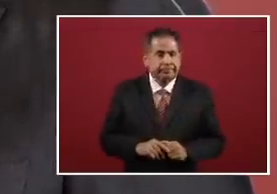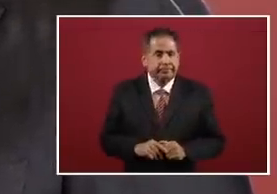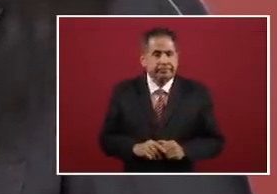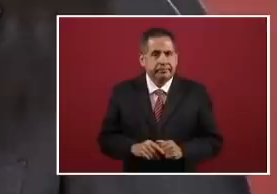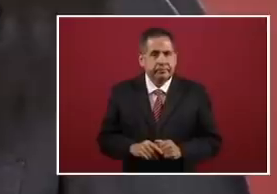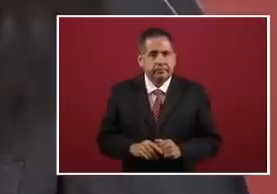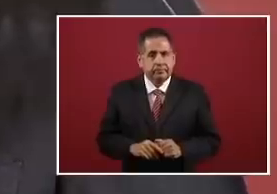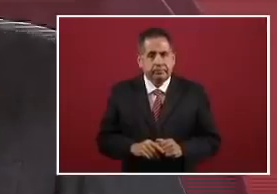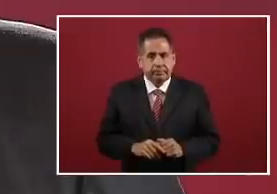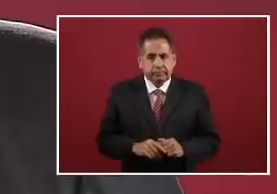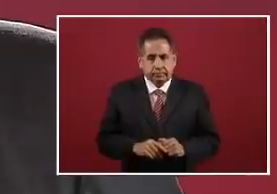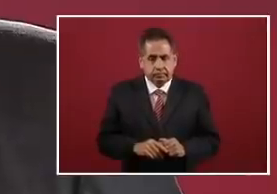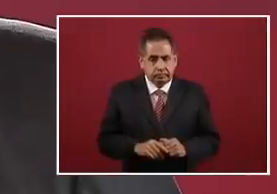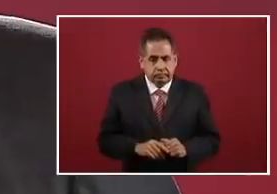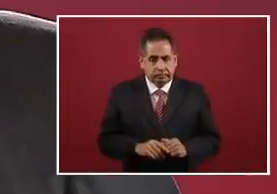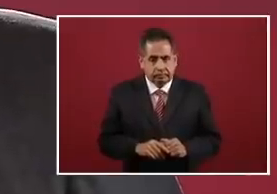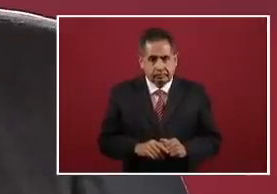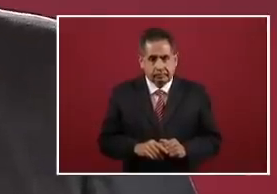una